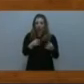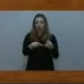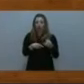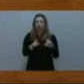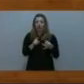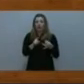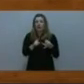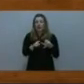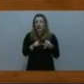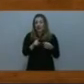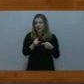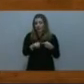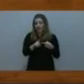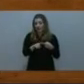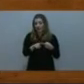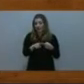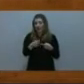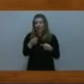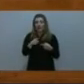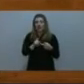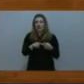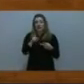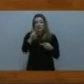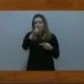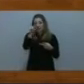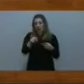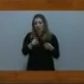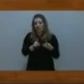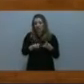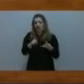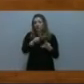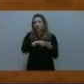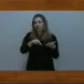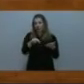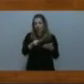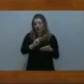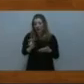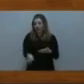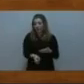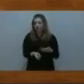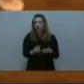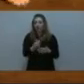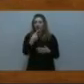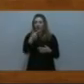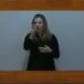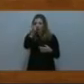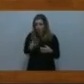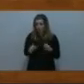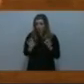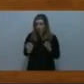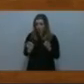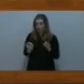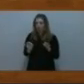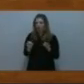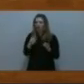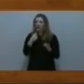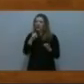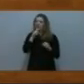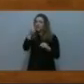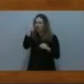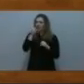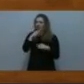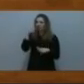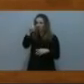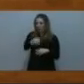por Tineo, por Pola de Allande y Grandas de Salina, antes de entrar en tierras gallegas. El rey, el que piense, sabe algo de historia, no lo hizo por ir a Santiago y porque viera una tumba. Abre